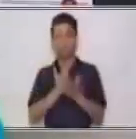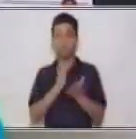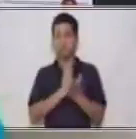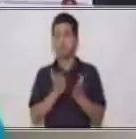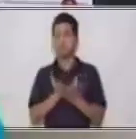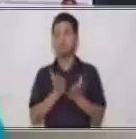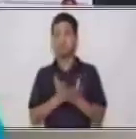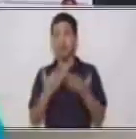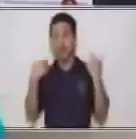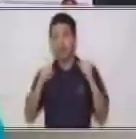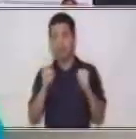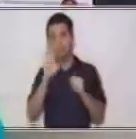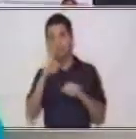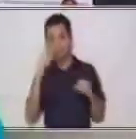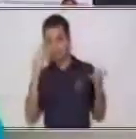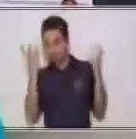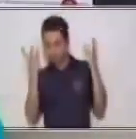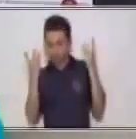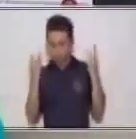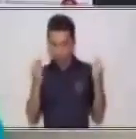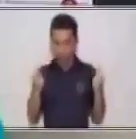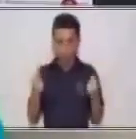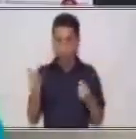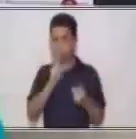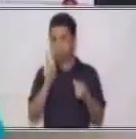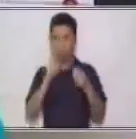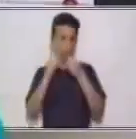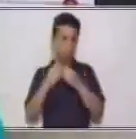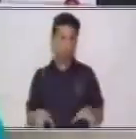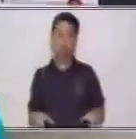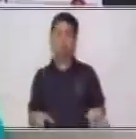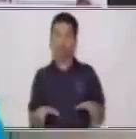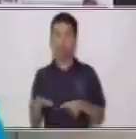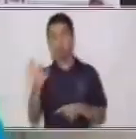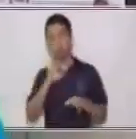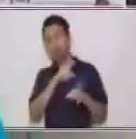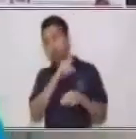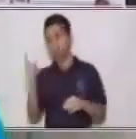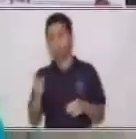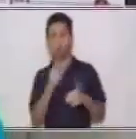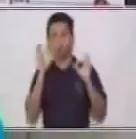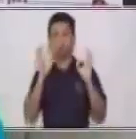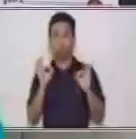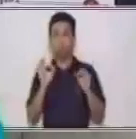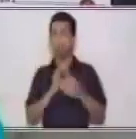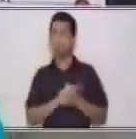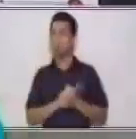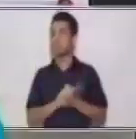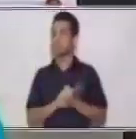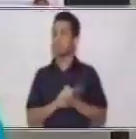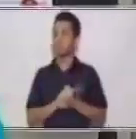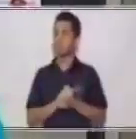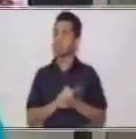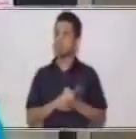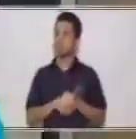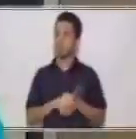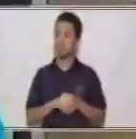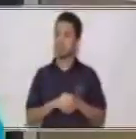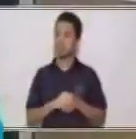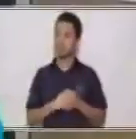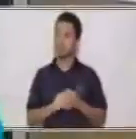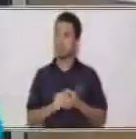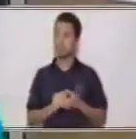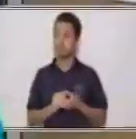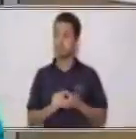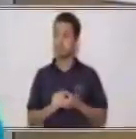sus cálculos para no desperdiciar o para que todo le salga exactamente igual.